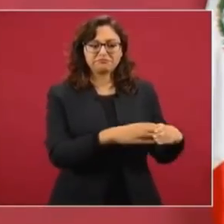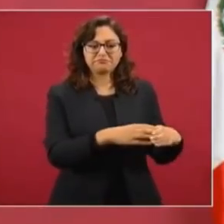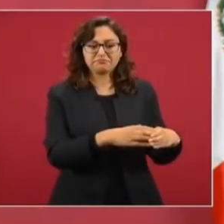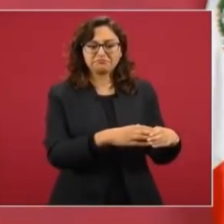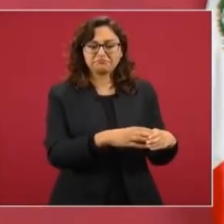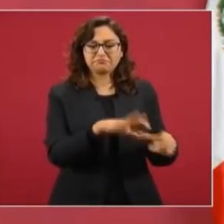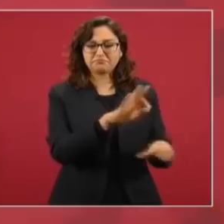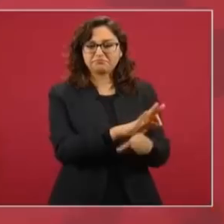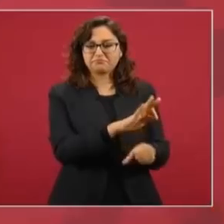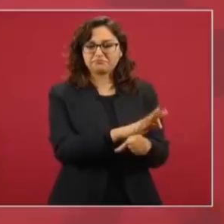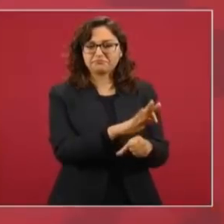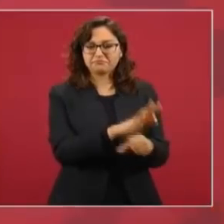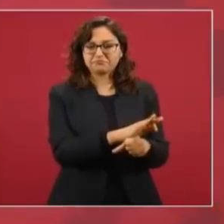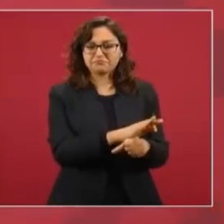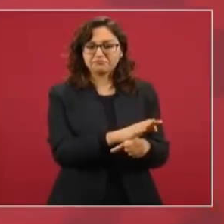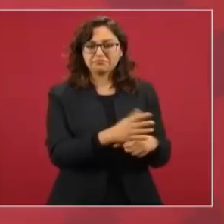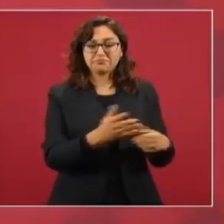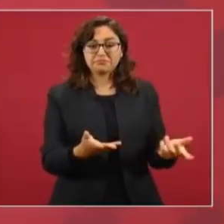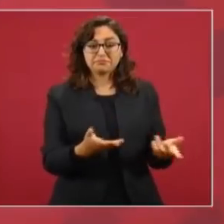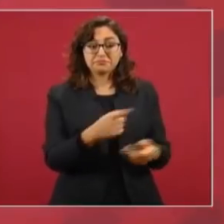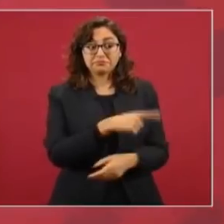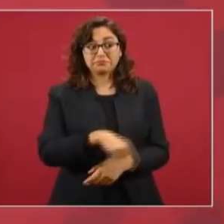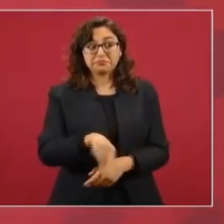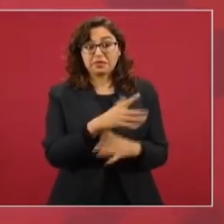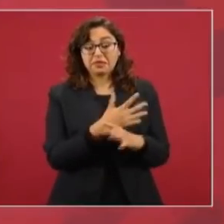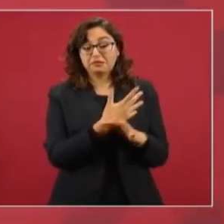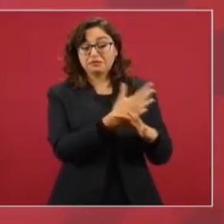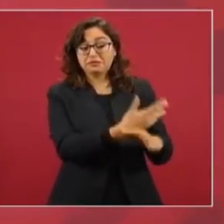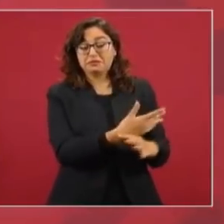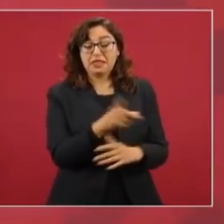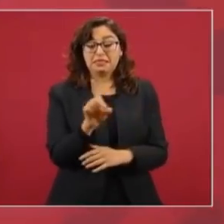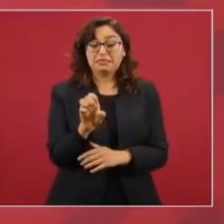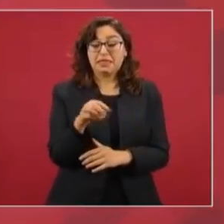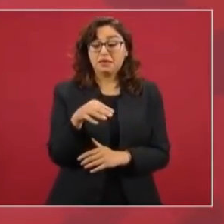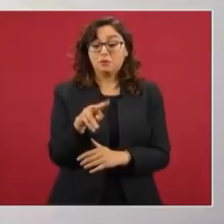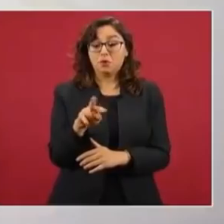intelectuales orgánicos, demócratas, entre comillas. Muy bien.